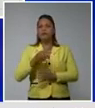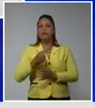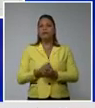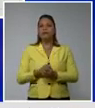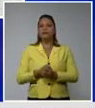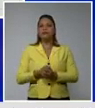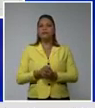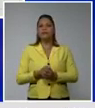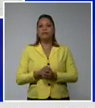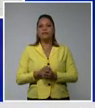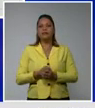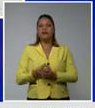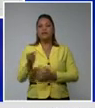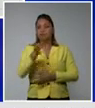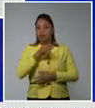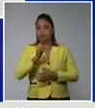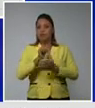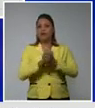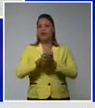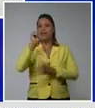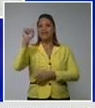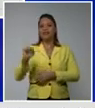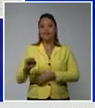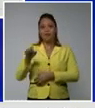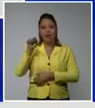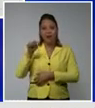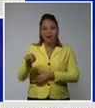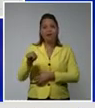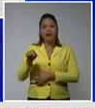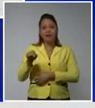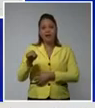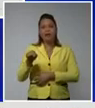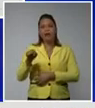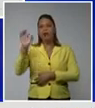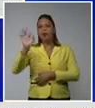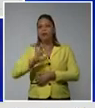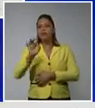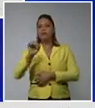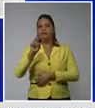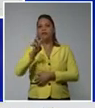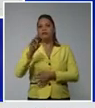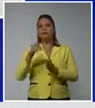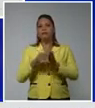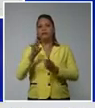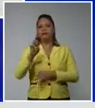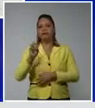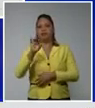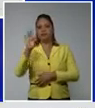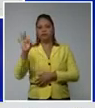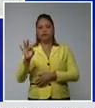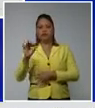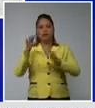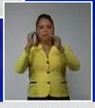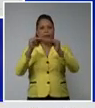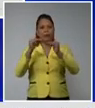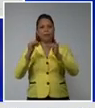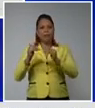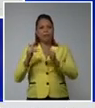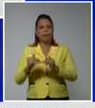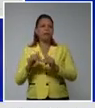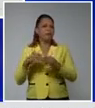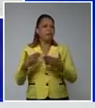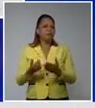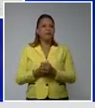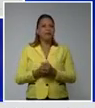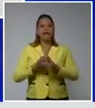Melena del Sur, con una tasa de 1.300,2. Le siguen en ese orden